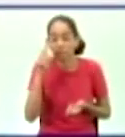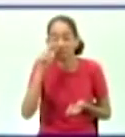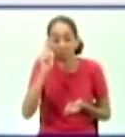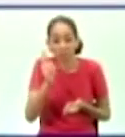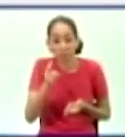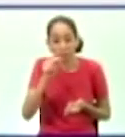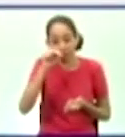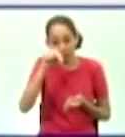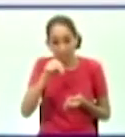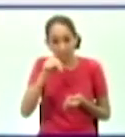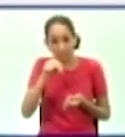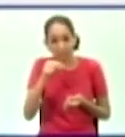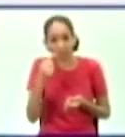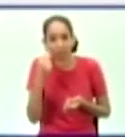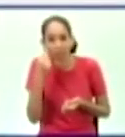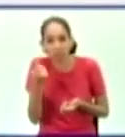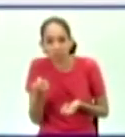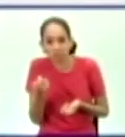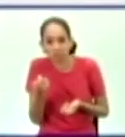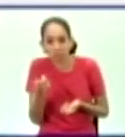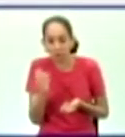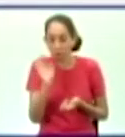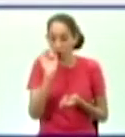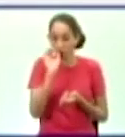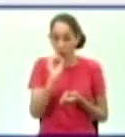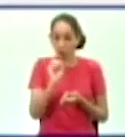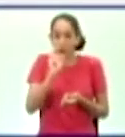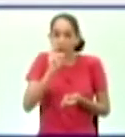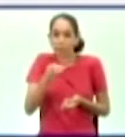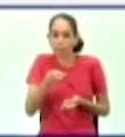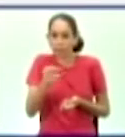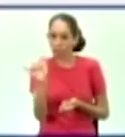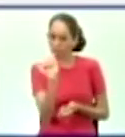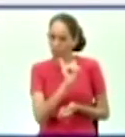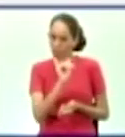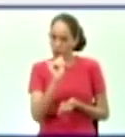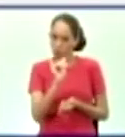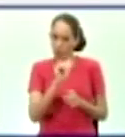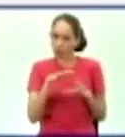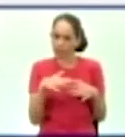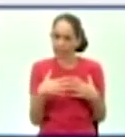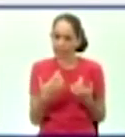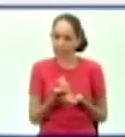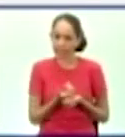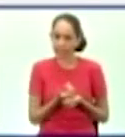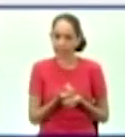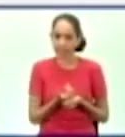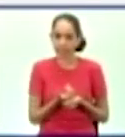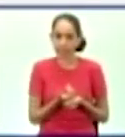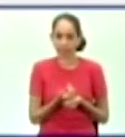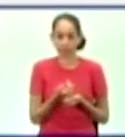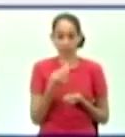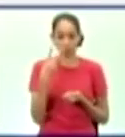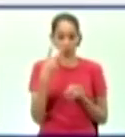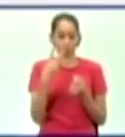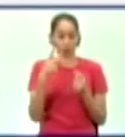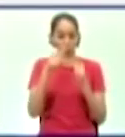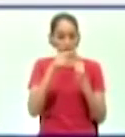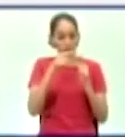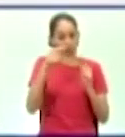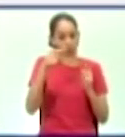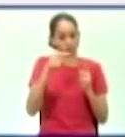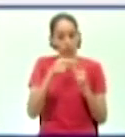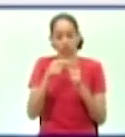observa, QO y OP, que son dos segmentos de esa circunferencia, son